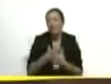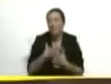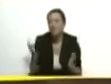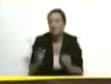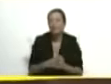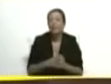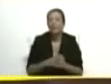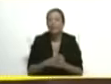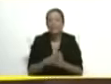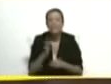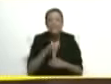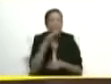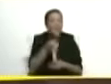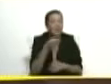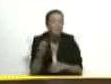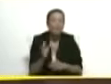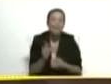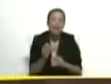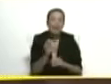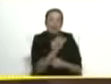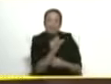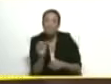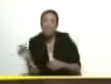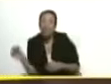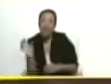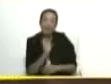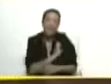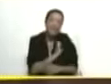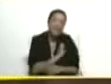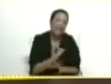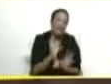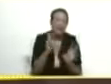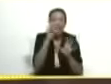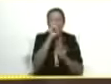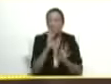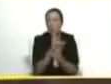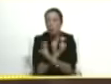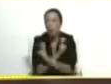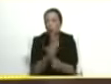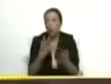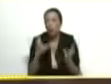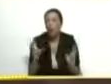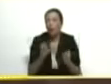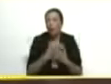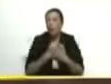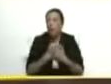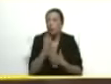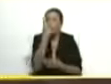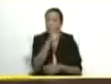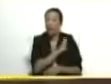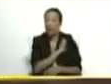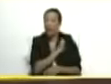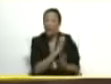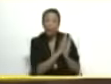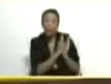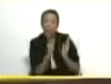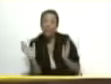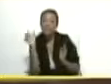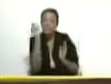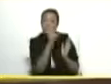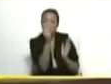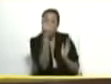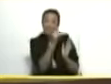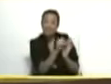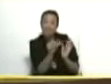Siempre los días de la Navidad, del Año Nuevo, y luego los primeros días de enero son